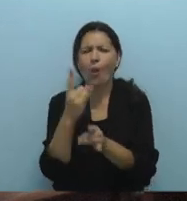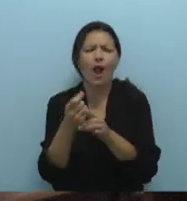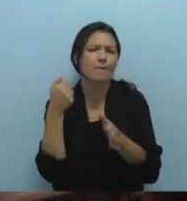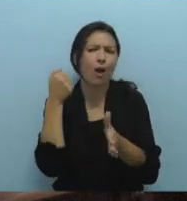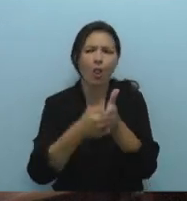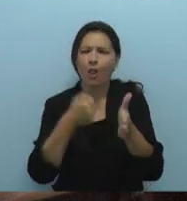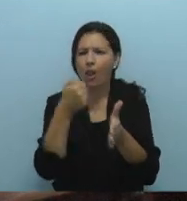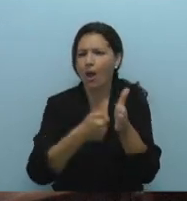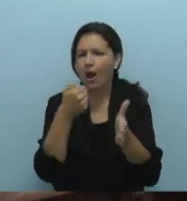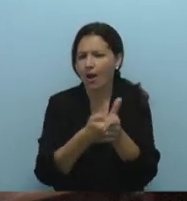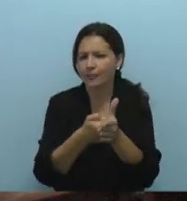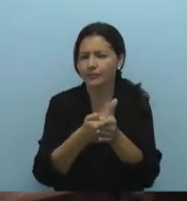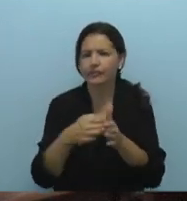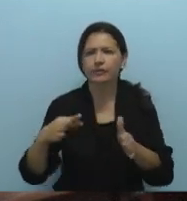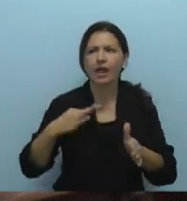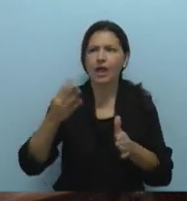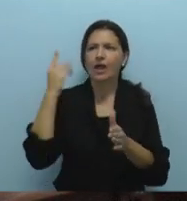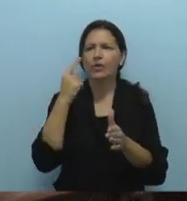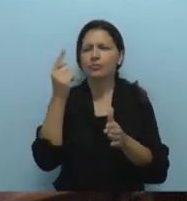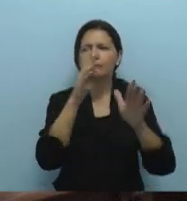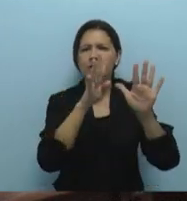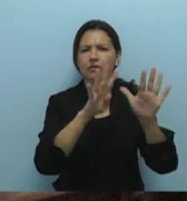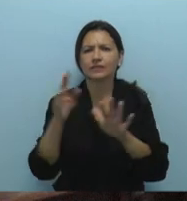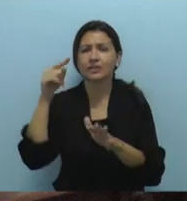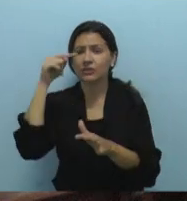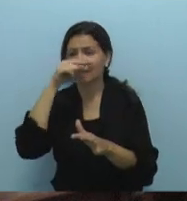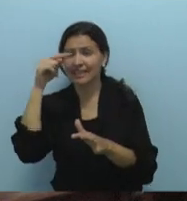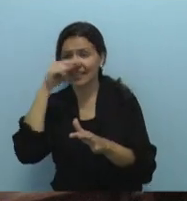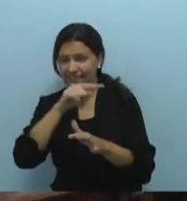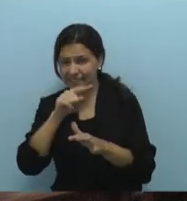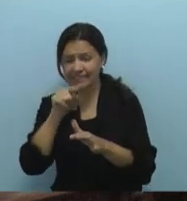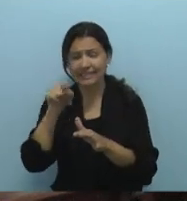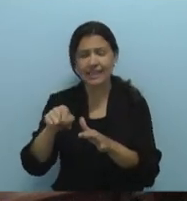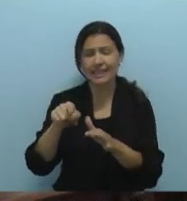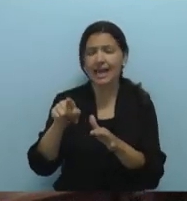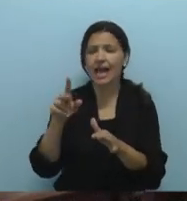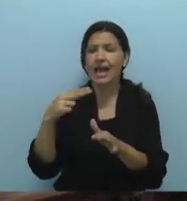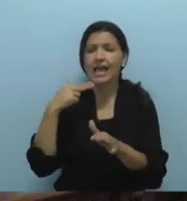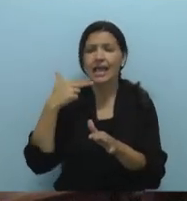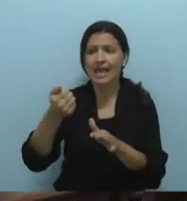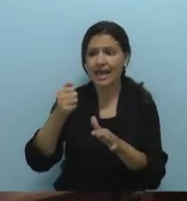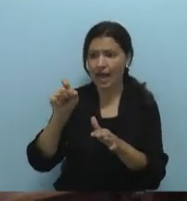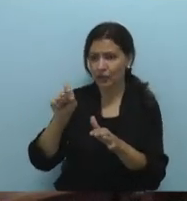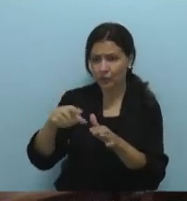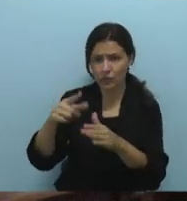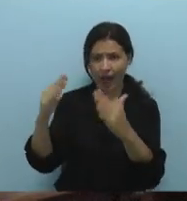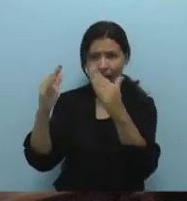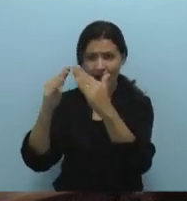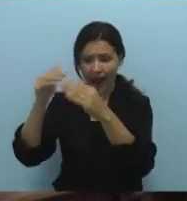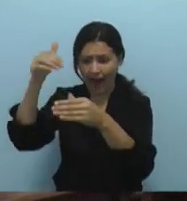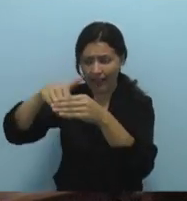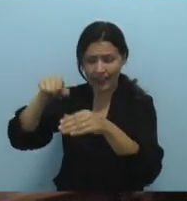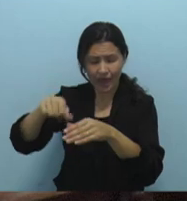77 fusilaron un grupo de tareas a su hija Nilda en su casa, y ahí comenzó la lucha, fue de